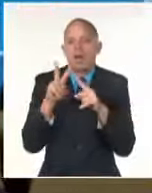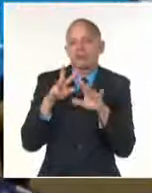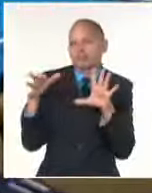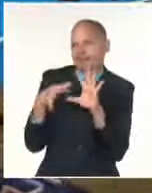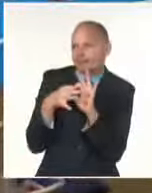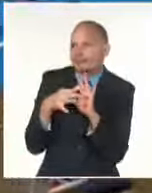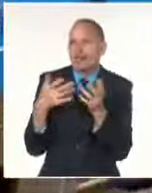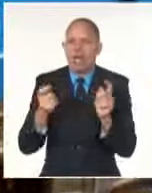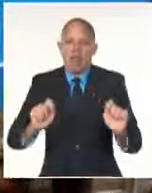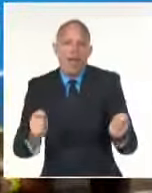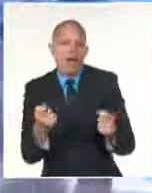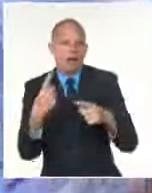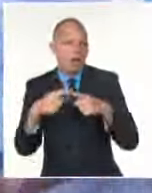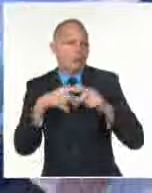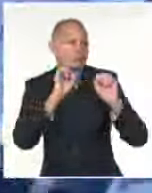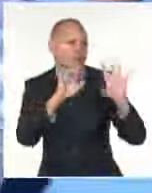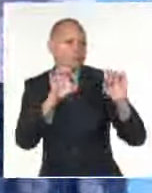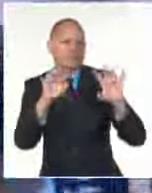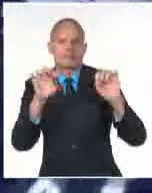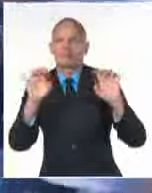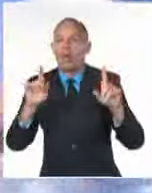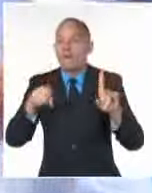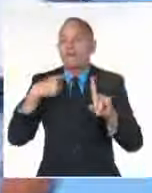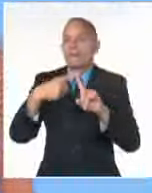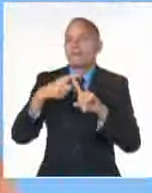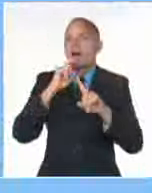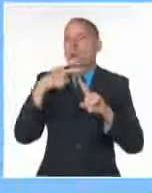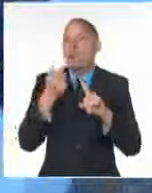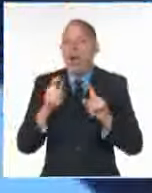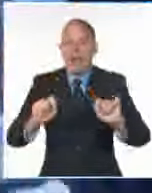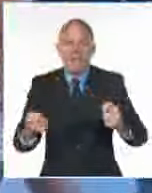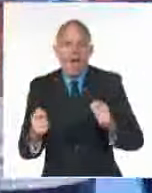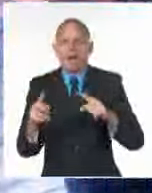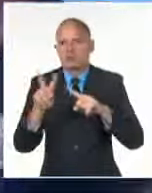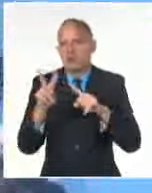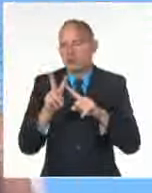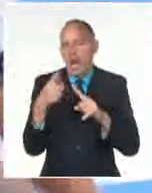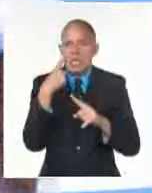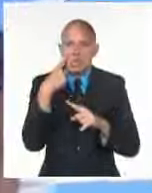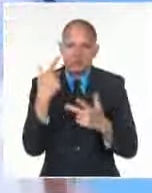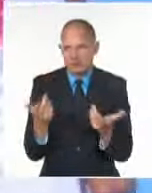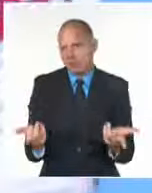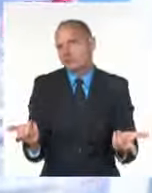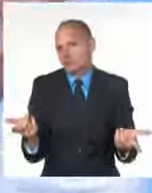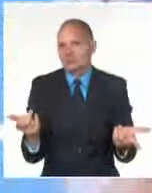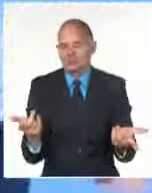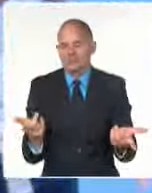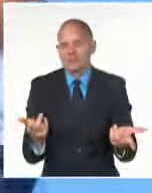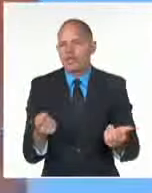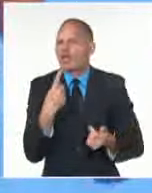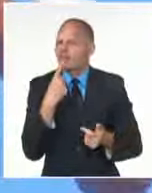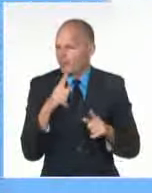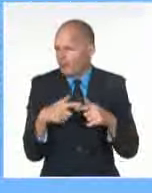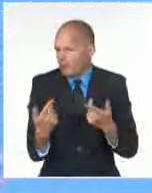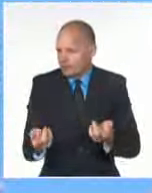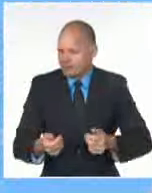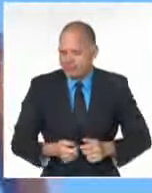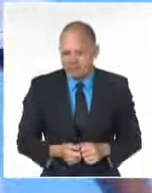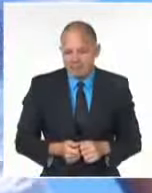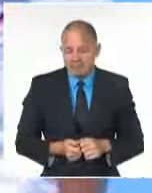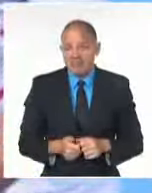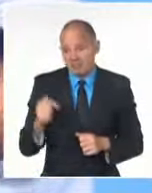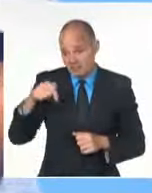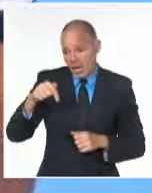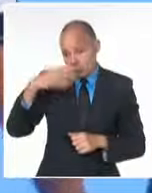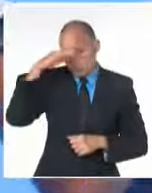de lo posible, tener más fútbol sala en la radio y en la televisión cubanas. Y digo esto porque contamos con un buen equipo